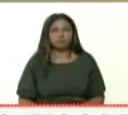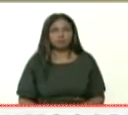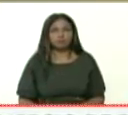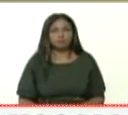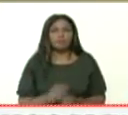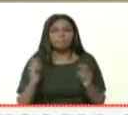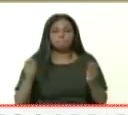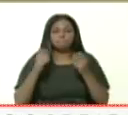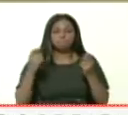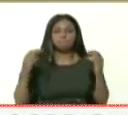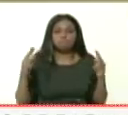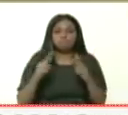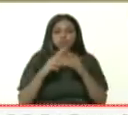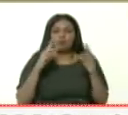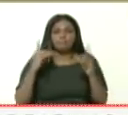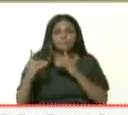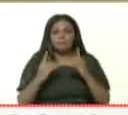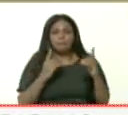Propicio estos encuentros para el debate.